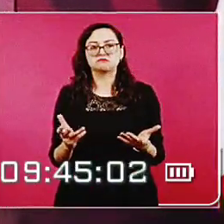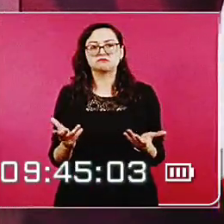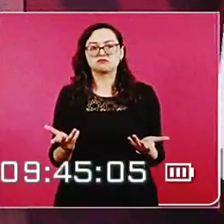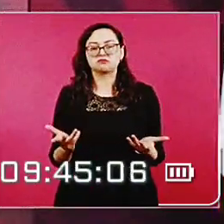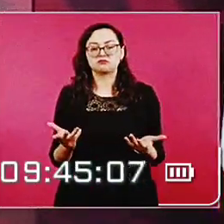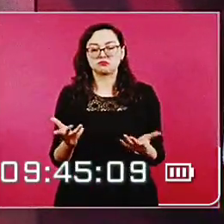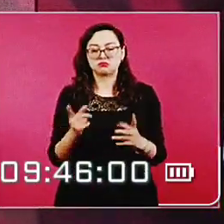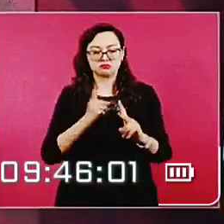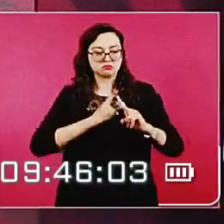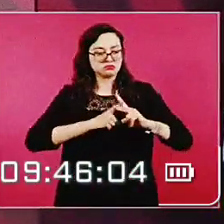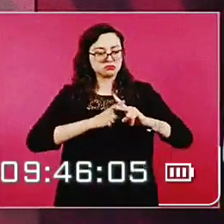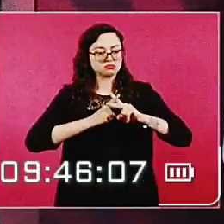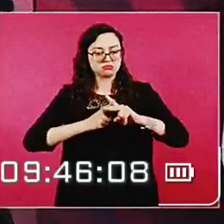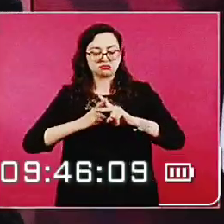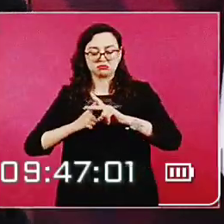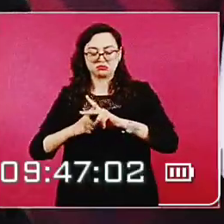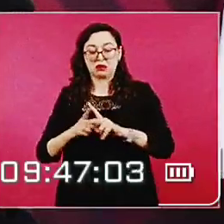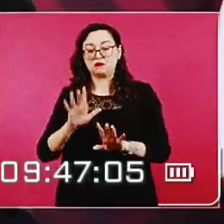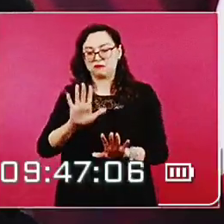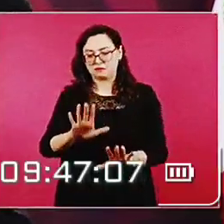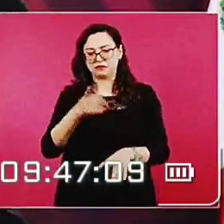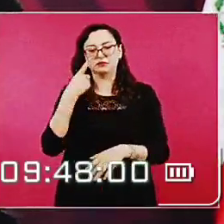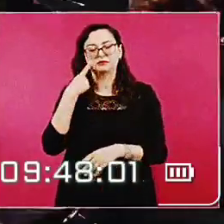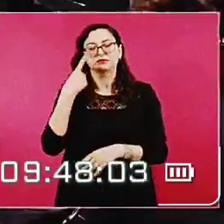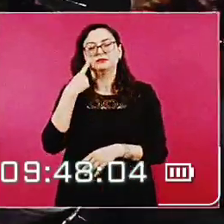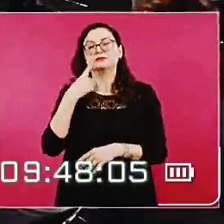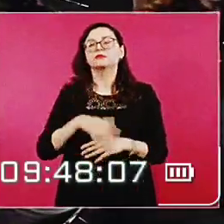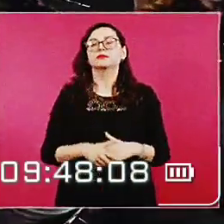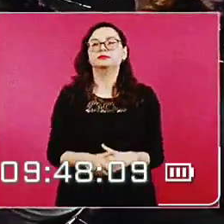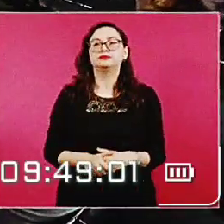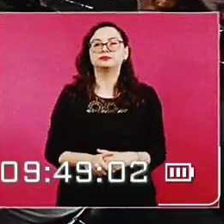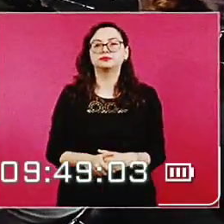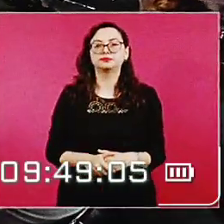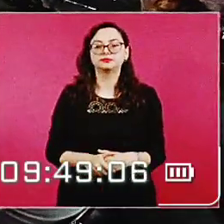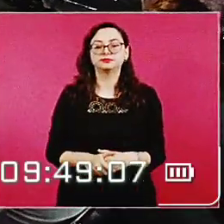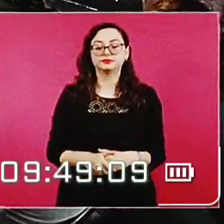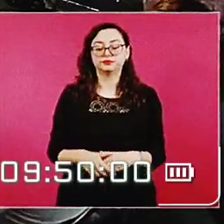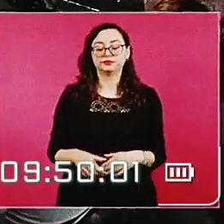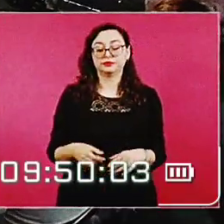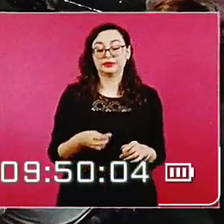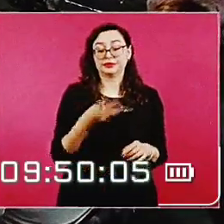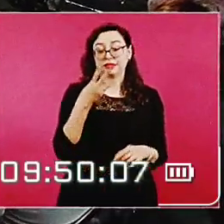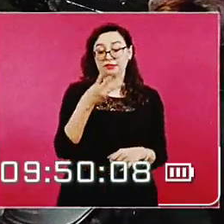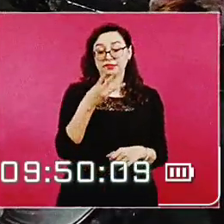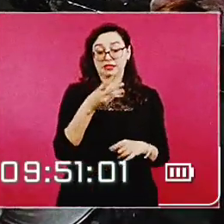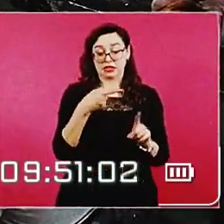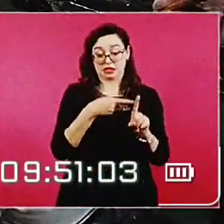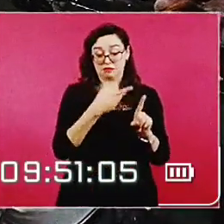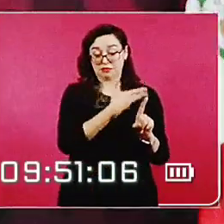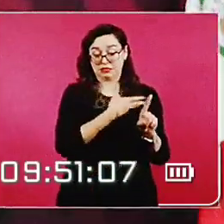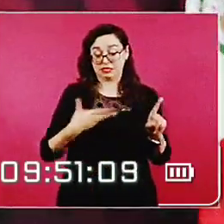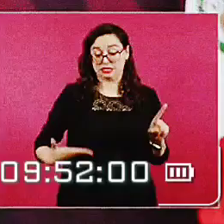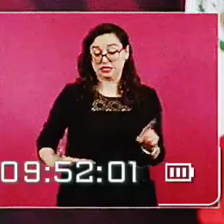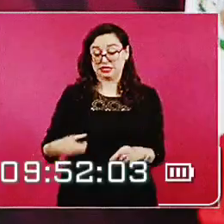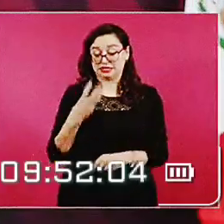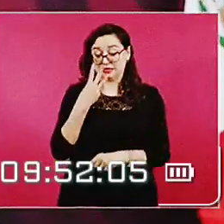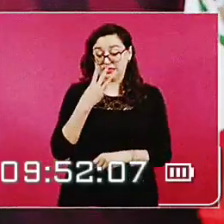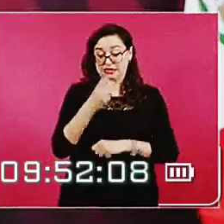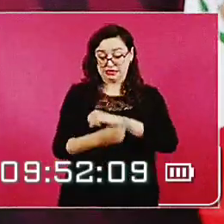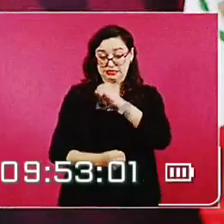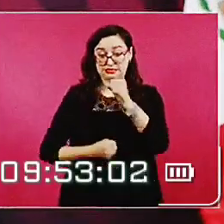relevante dato. En los primeros 3 años de gobierno se entregaron